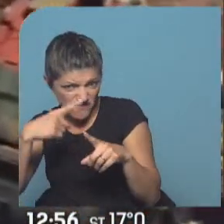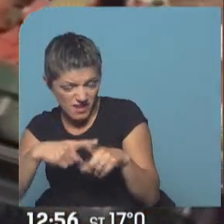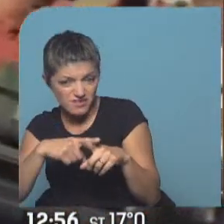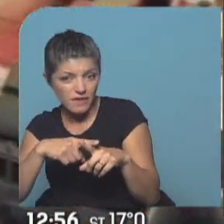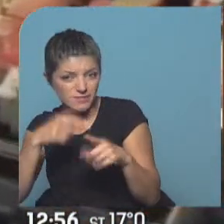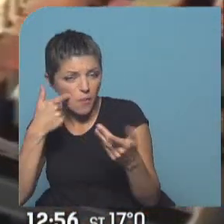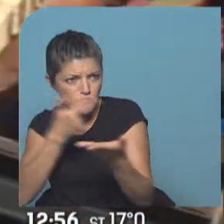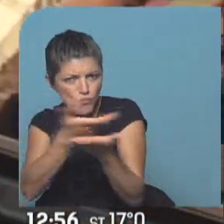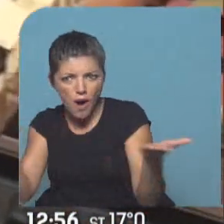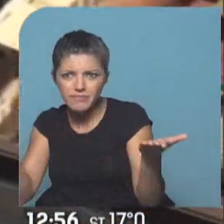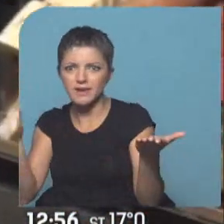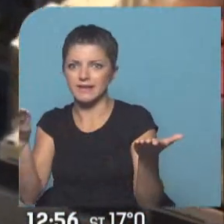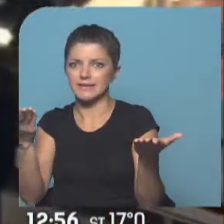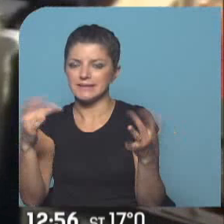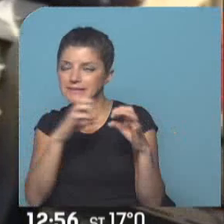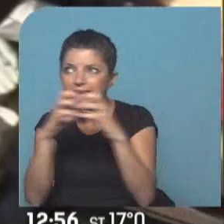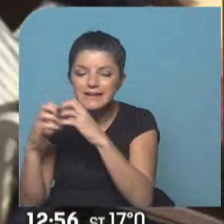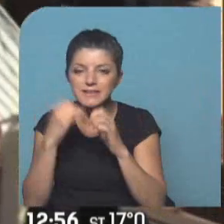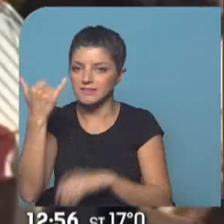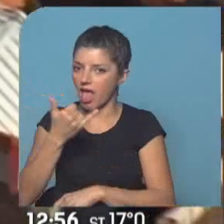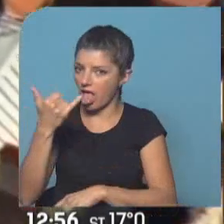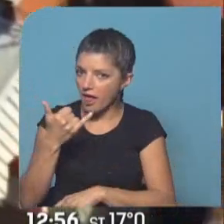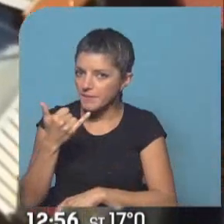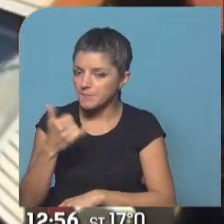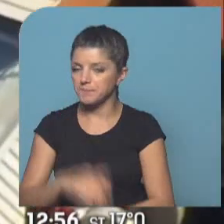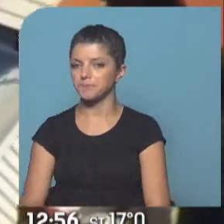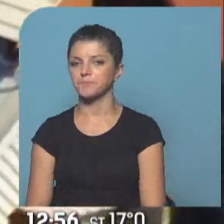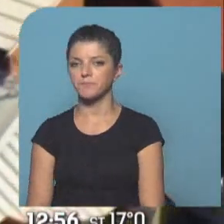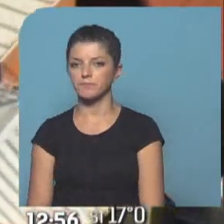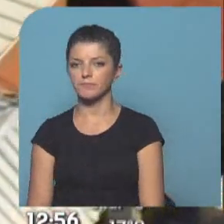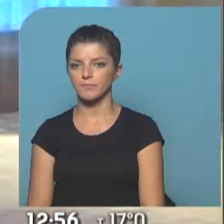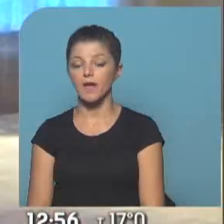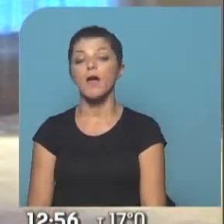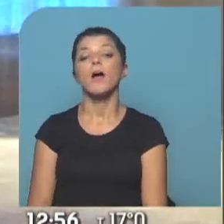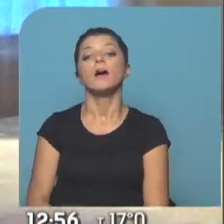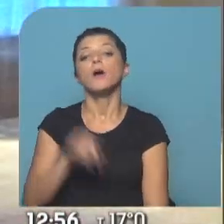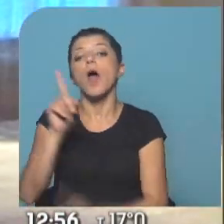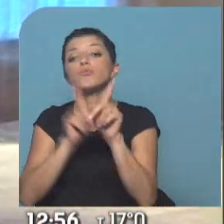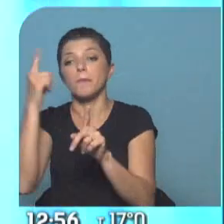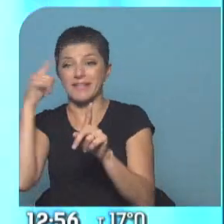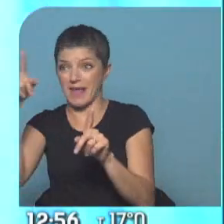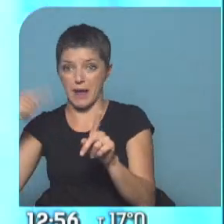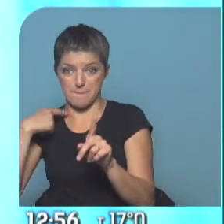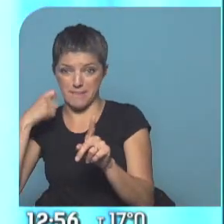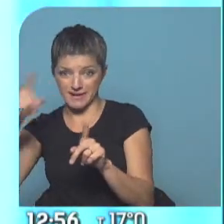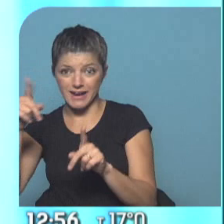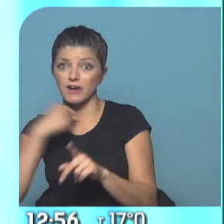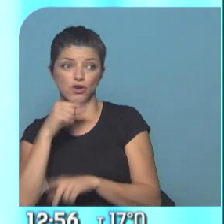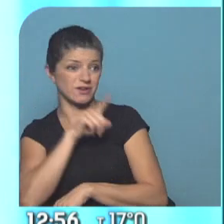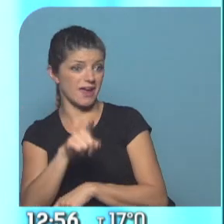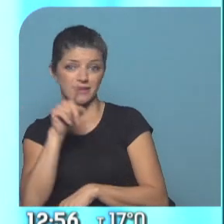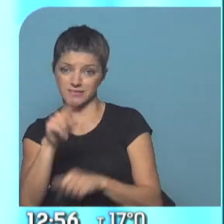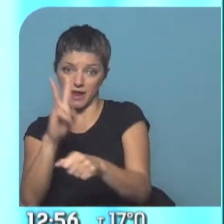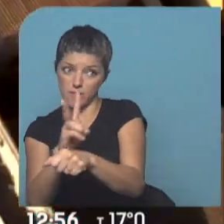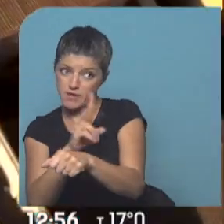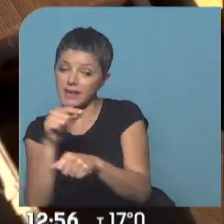evidencia la magnitud de una crisis institucional sin precedentes. Por un lado, una España que intenta resistir la voluntad de su comunidad autónoma